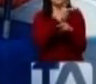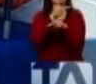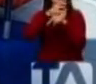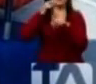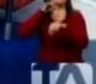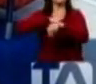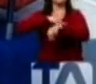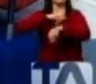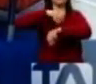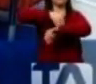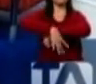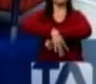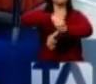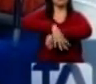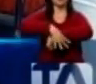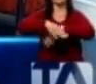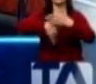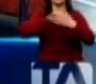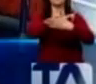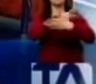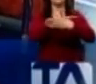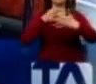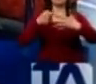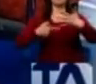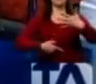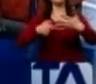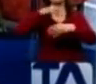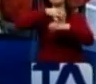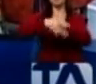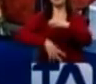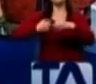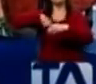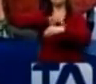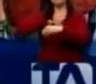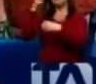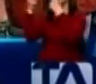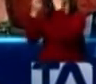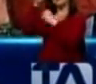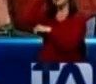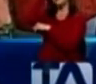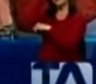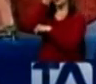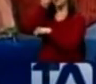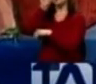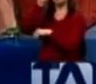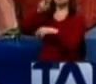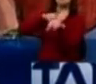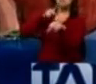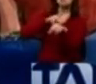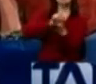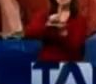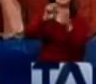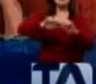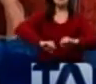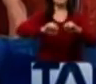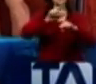pierden todo lo que el cuerpo necesita, ¿no? Entonces, pues bueno, nosotros vamos al hospital muy a menudo. Solemos ir de 1 o 2 veces por semana. Lleva